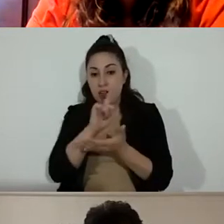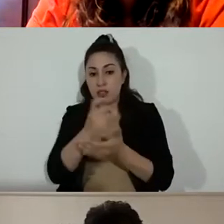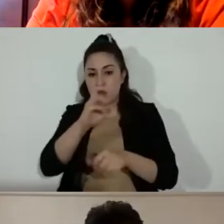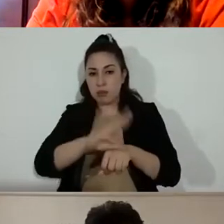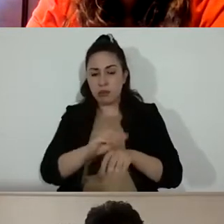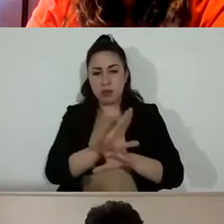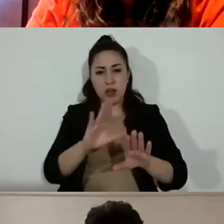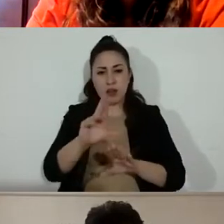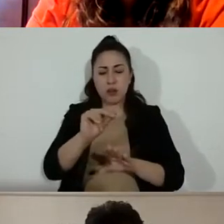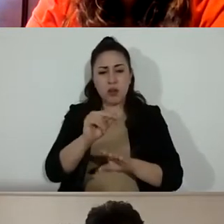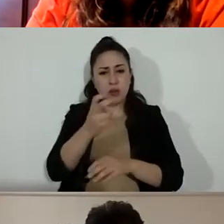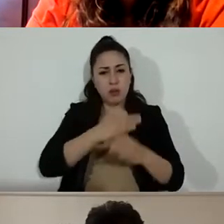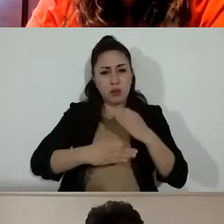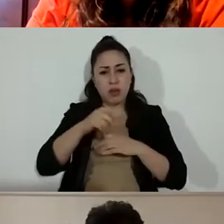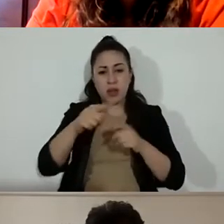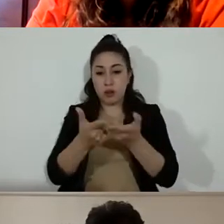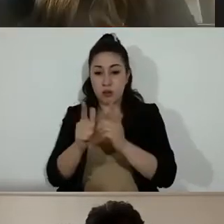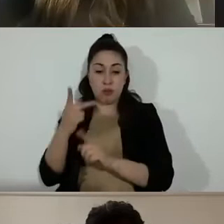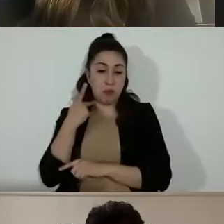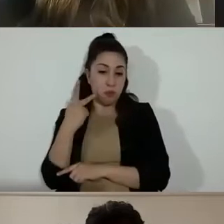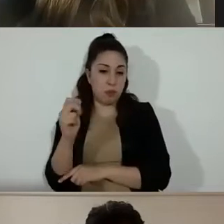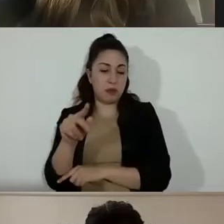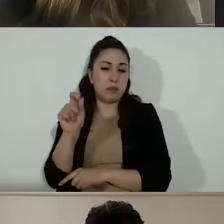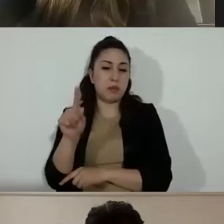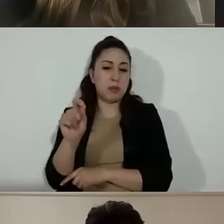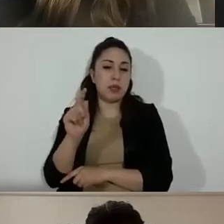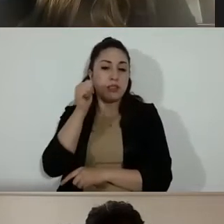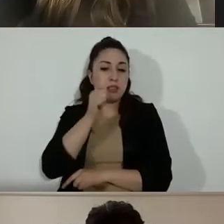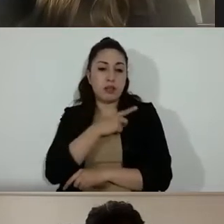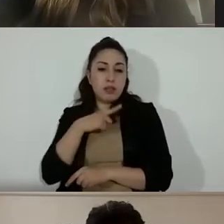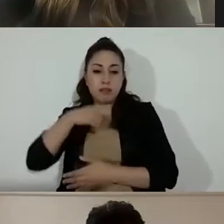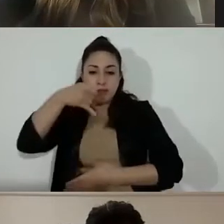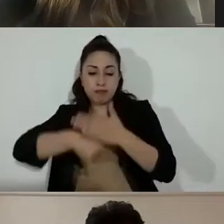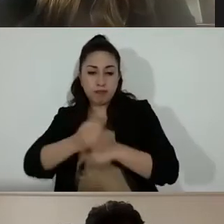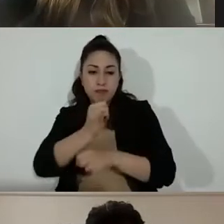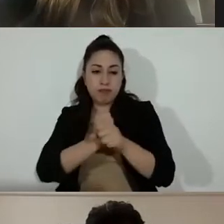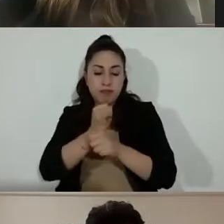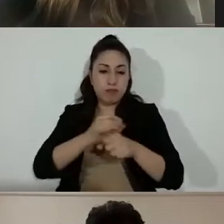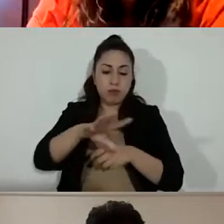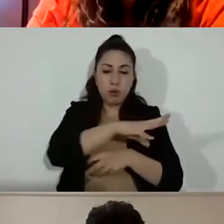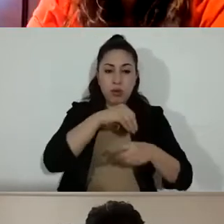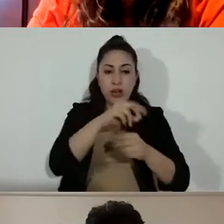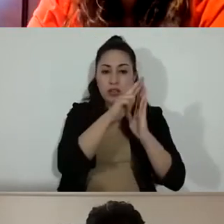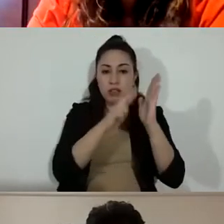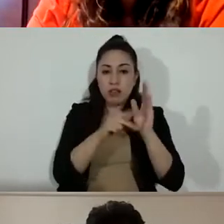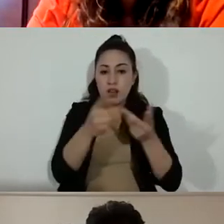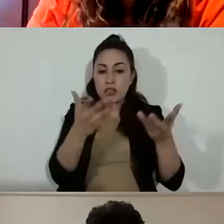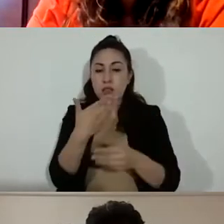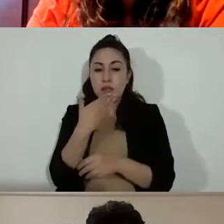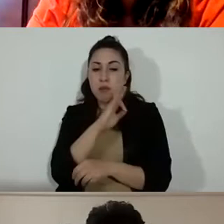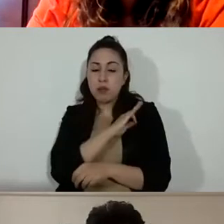Algo que nos ha distinguido al PAN siempre ha sido el estudio escrupuloso de las facultades y